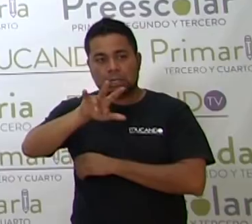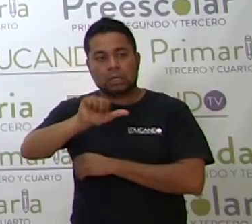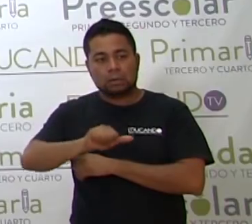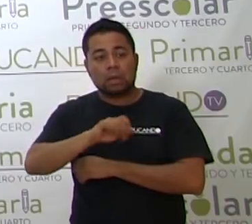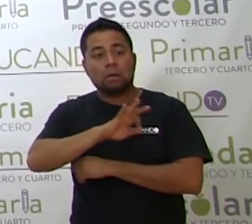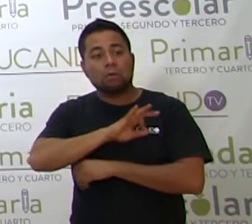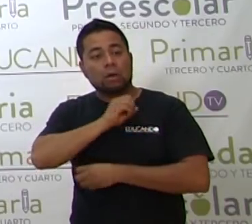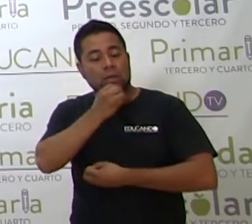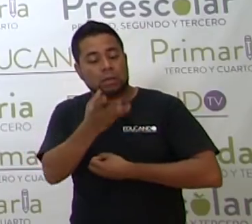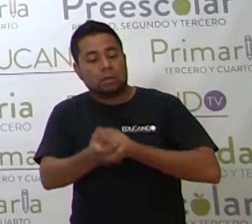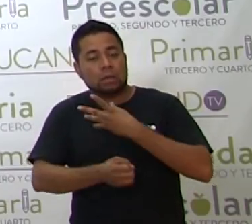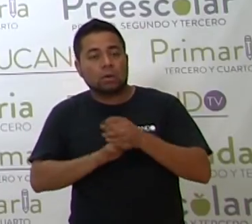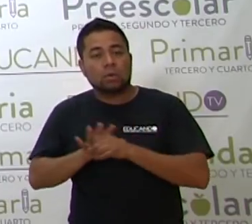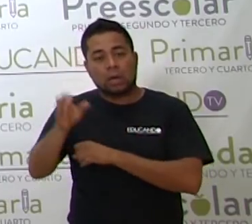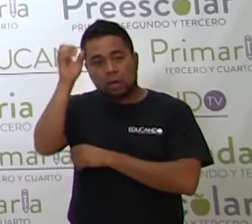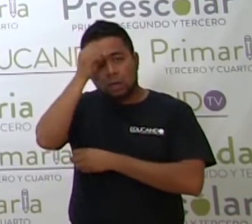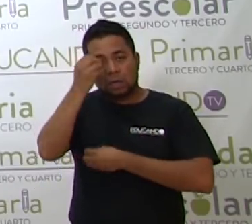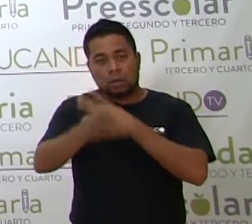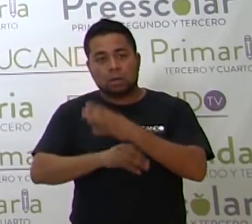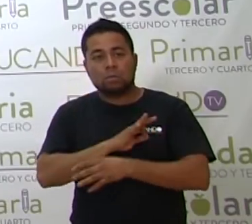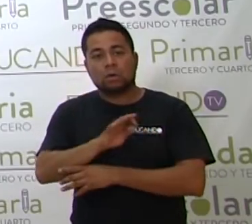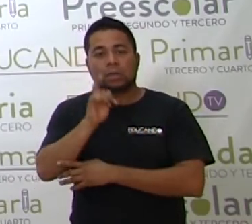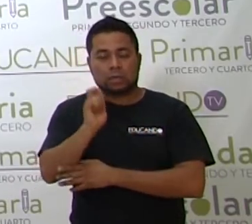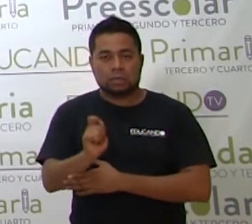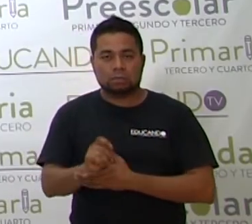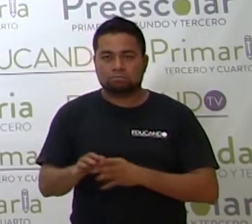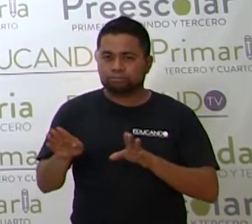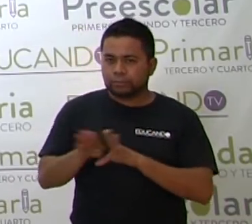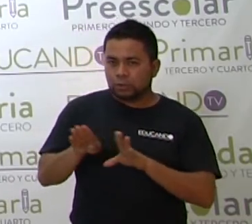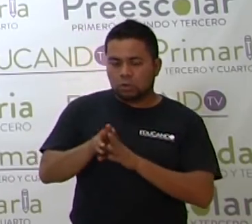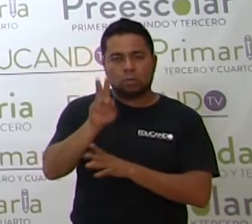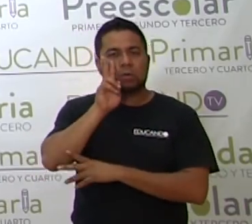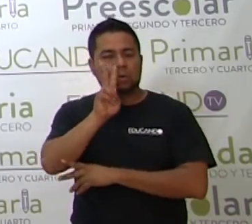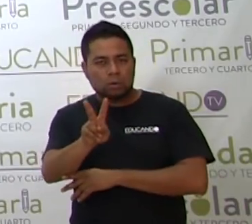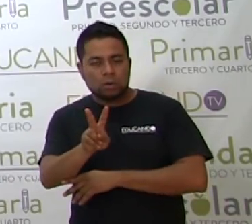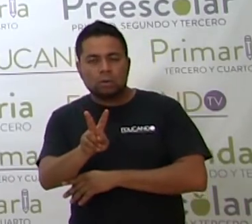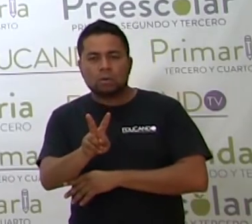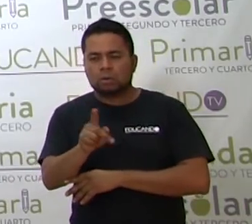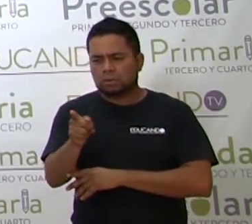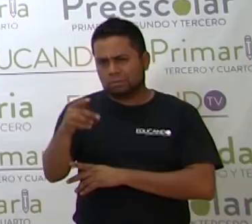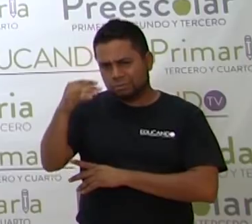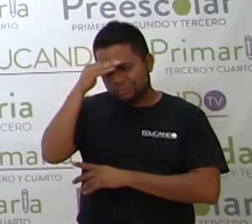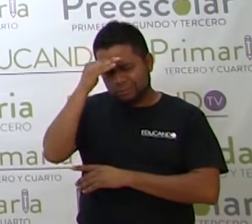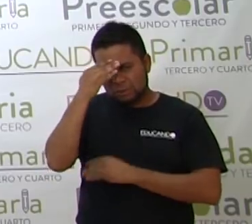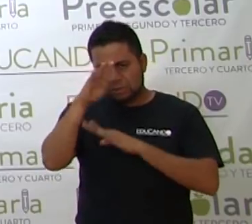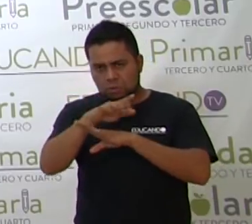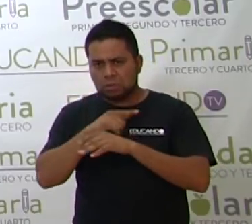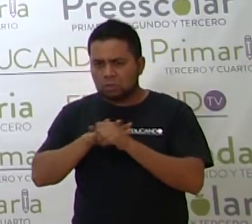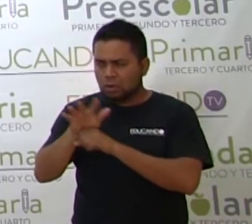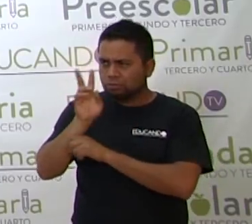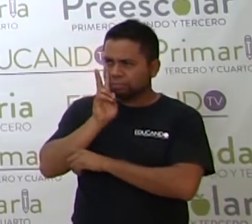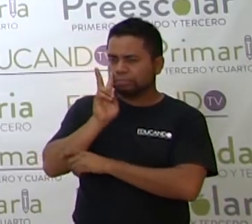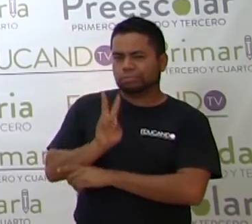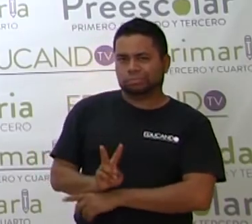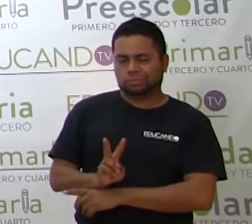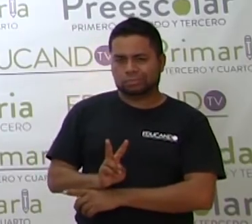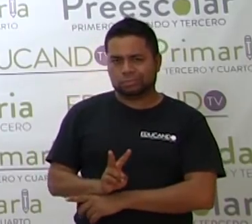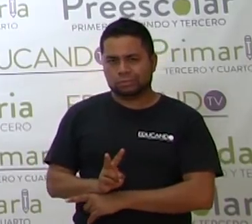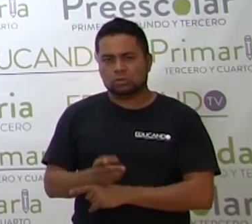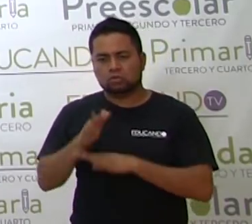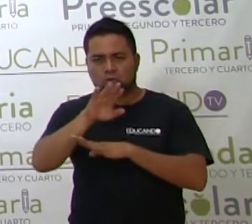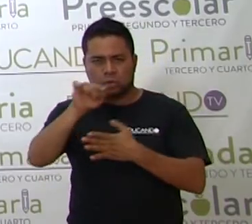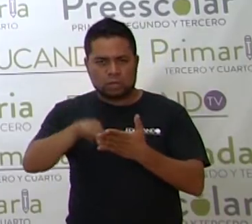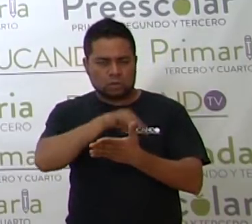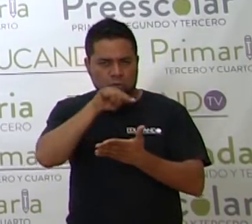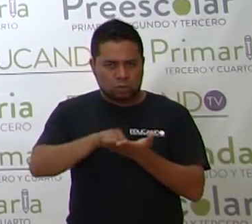incluir puntos de vista. ¿Bien? Cómo lo está observando, qué piensa de lo que está observando, bien, del